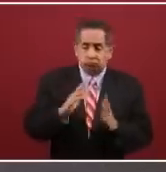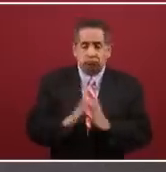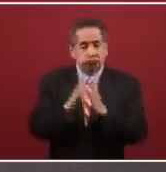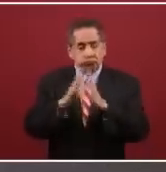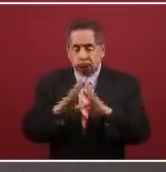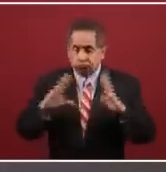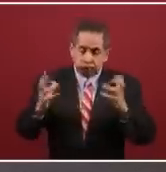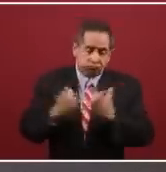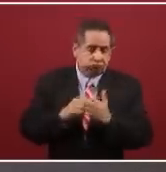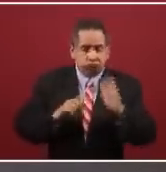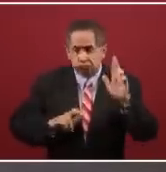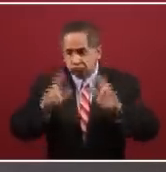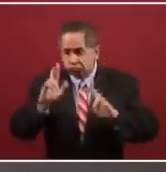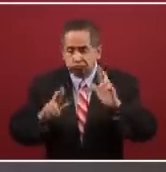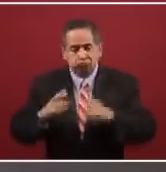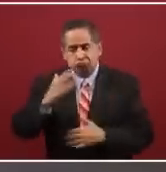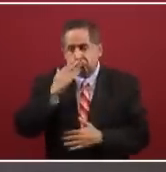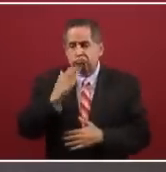intervenciones.